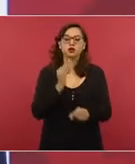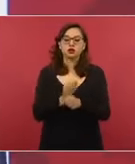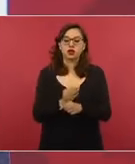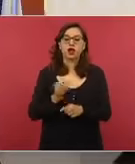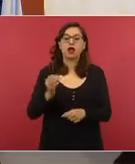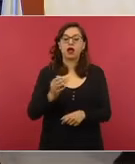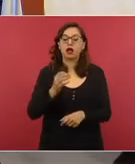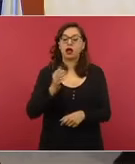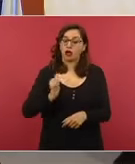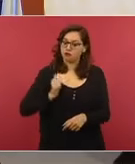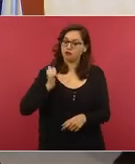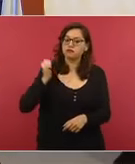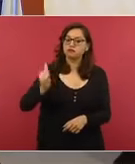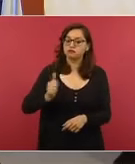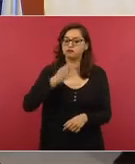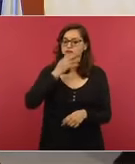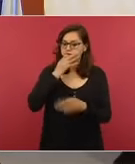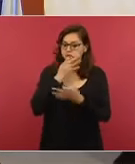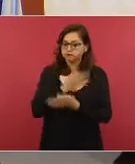ya tomamos la decisión